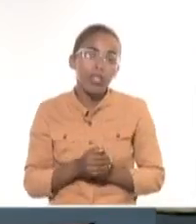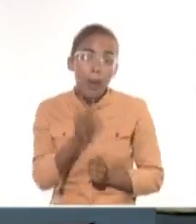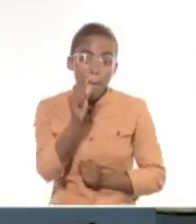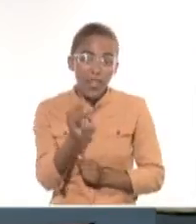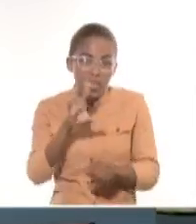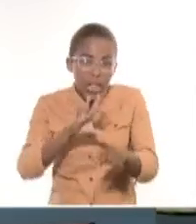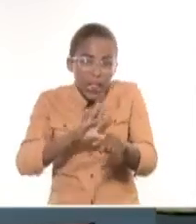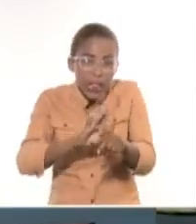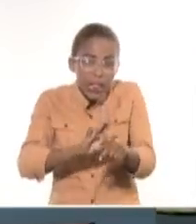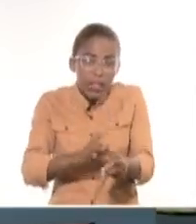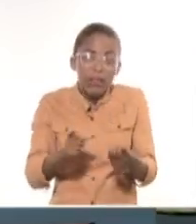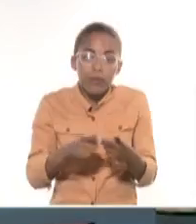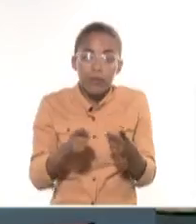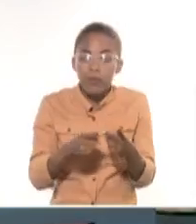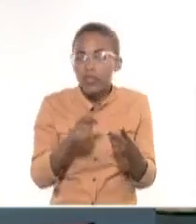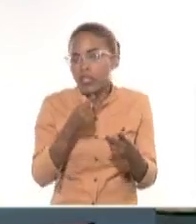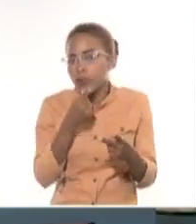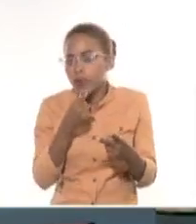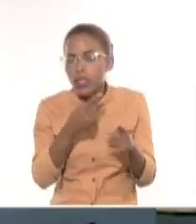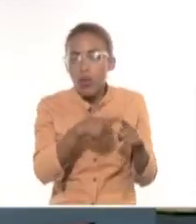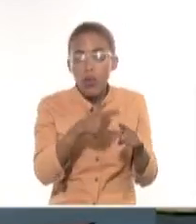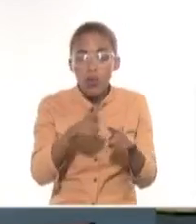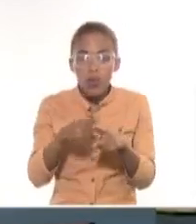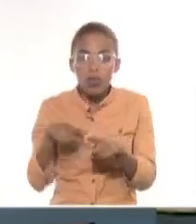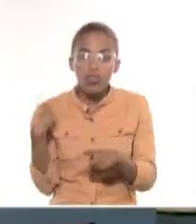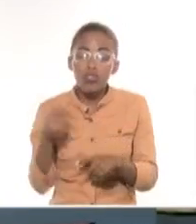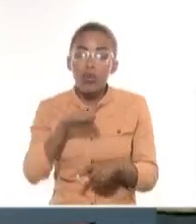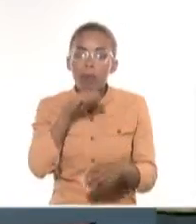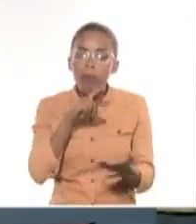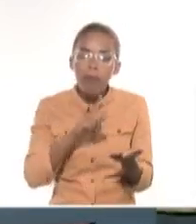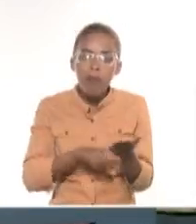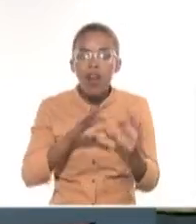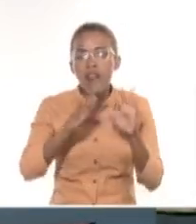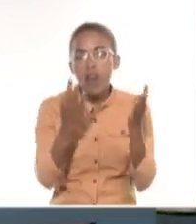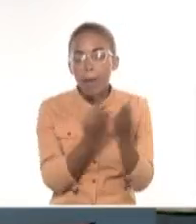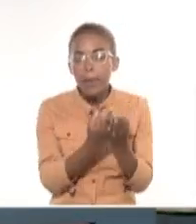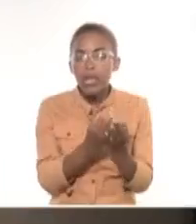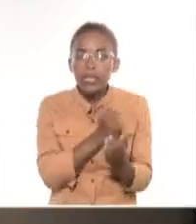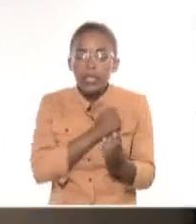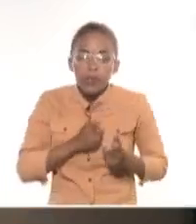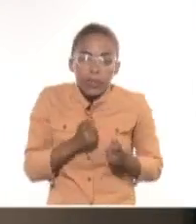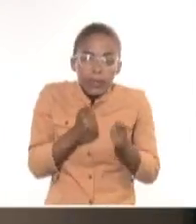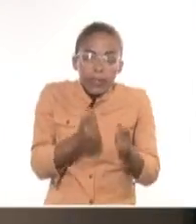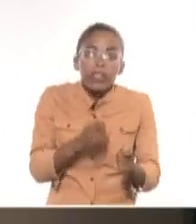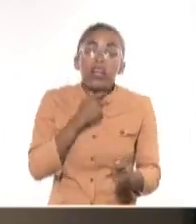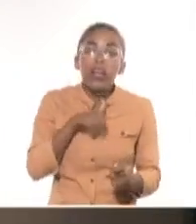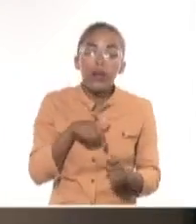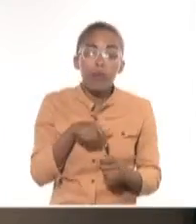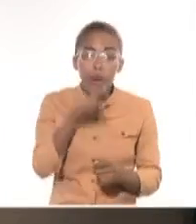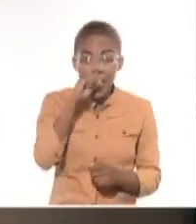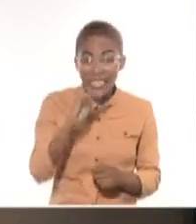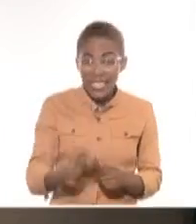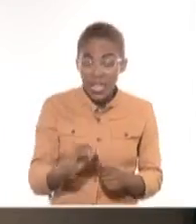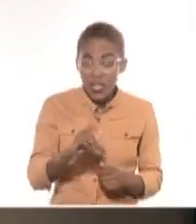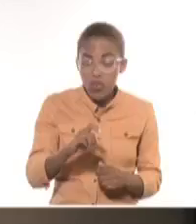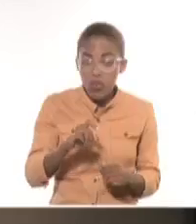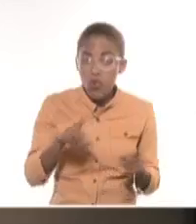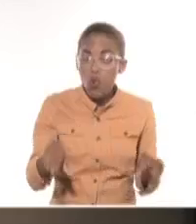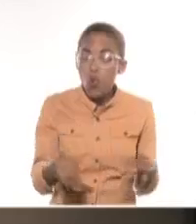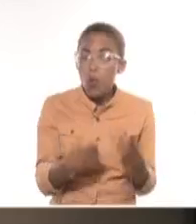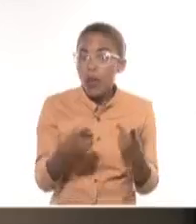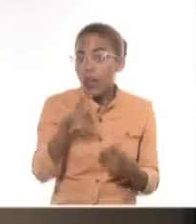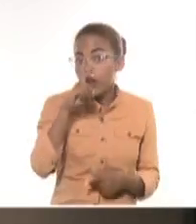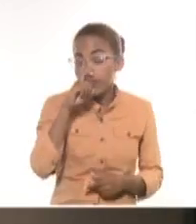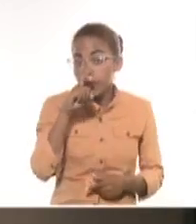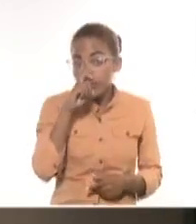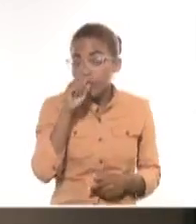queremos insistir con los padres, con la familia, los niños que cumplen 2 años, al día siguiente hay que